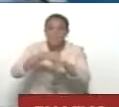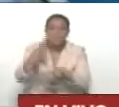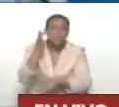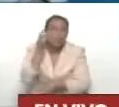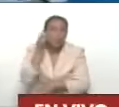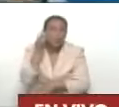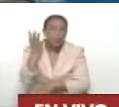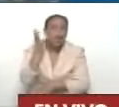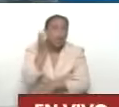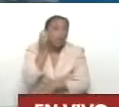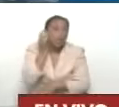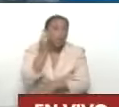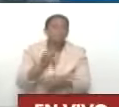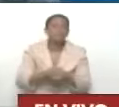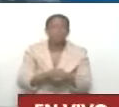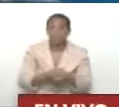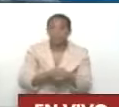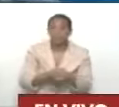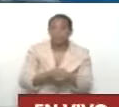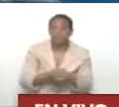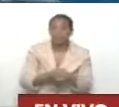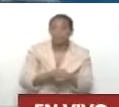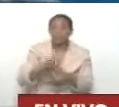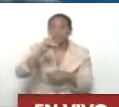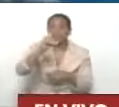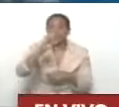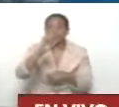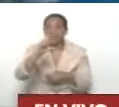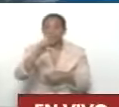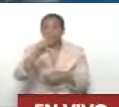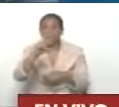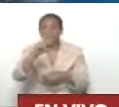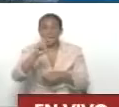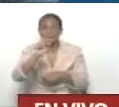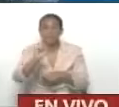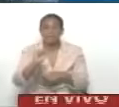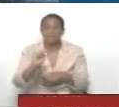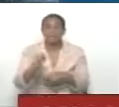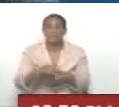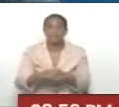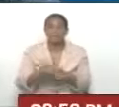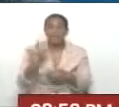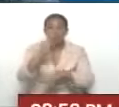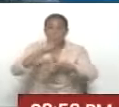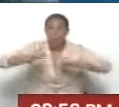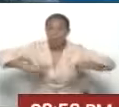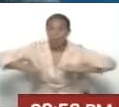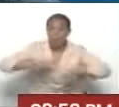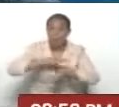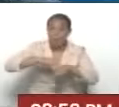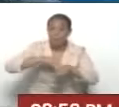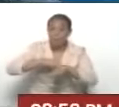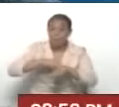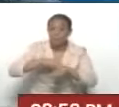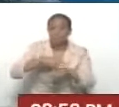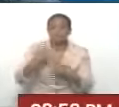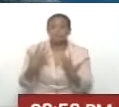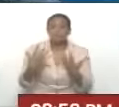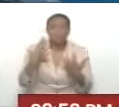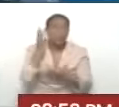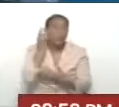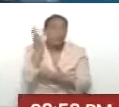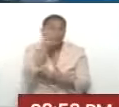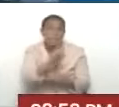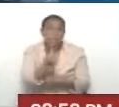la Mujer, Delis Álvarez, coordinadora de la Gran Misión Venezuela Mujer. A